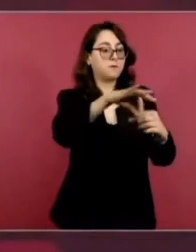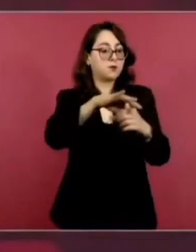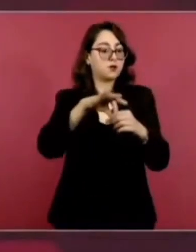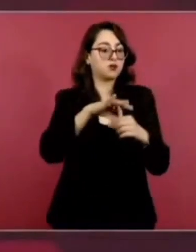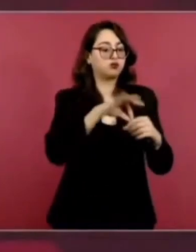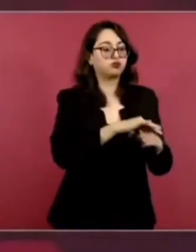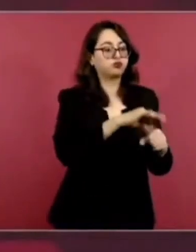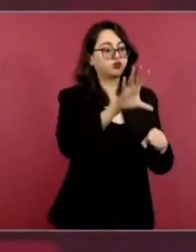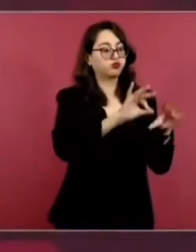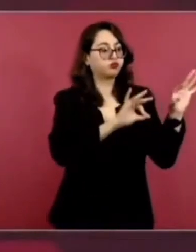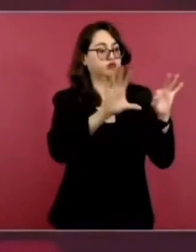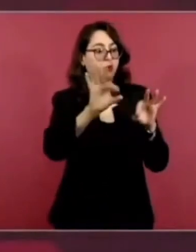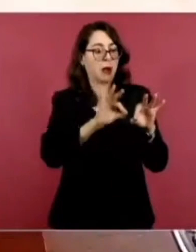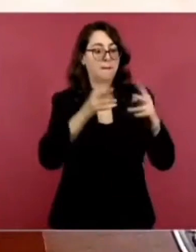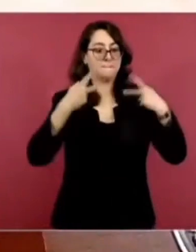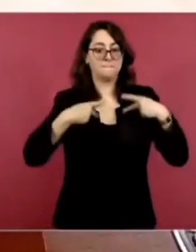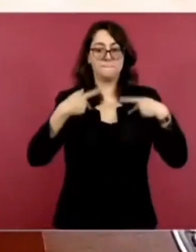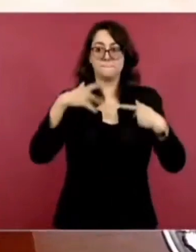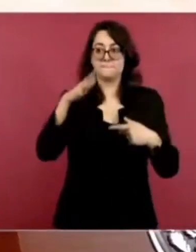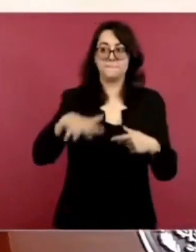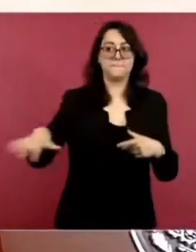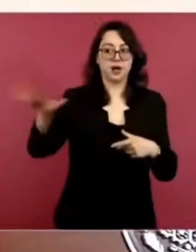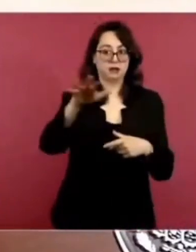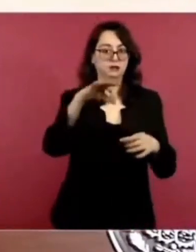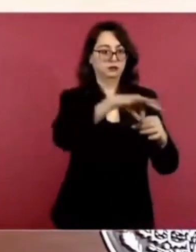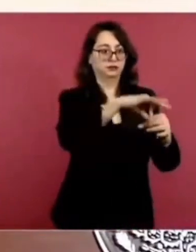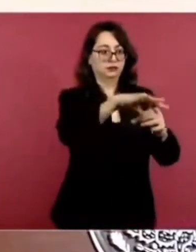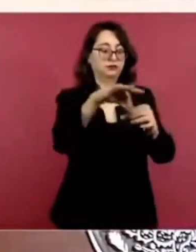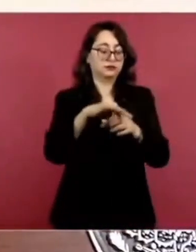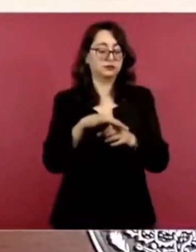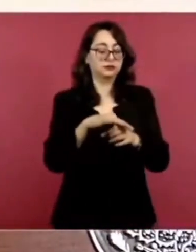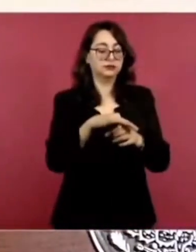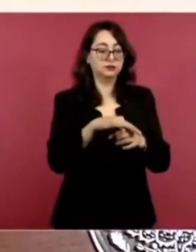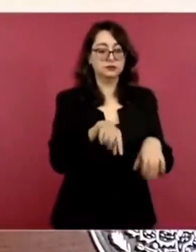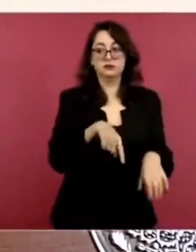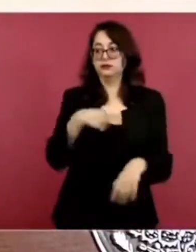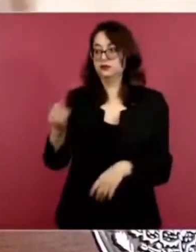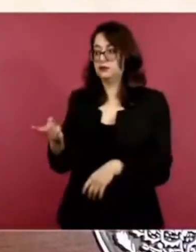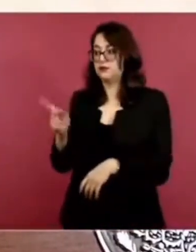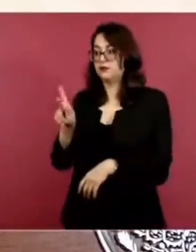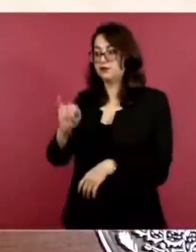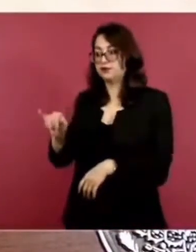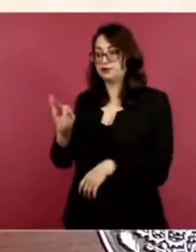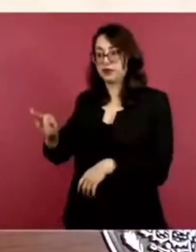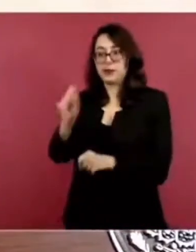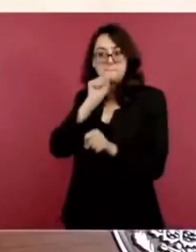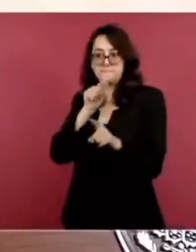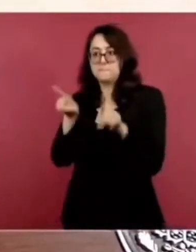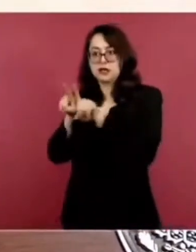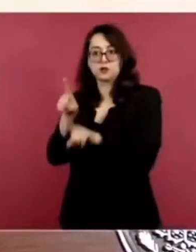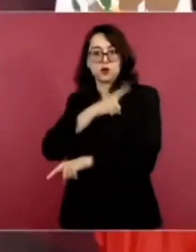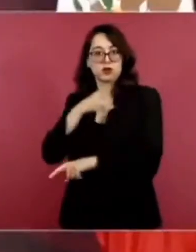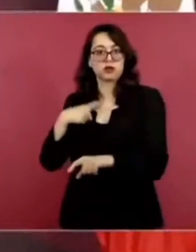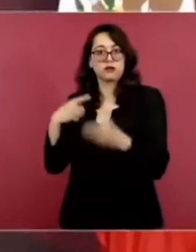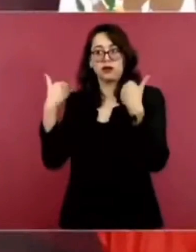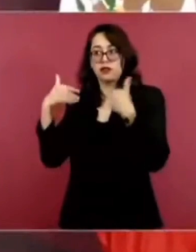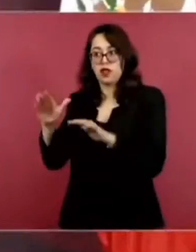a quienes representan el Poder Judicial. Eso va a ayudar mucho,